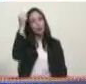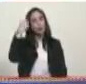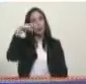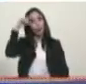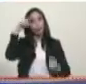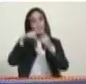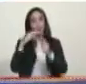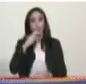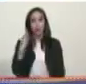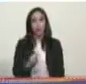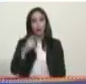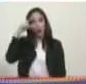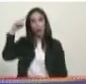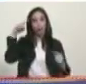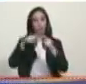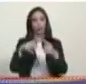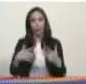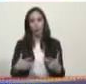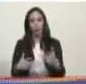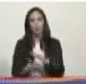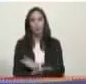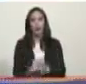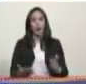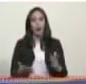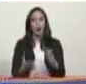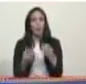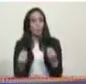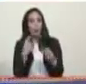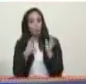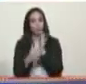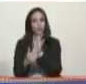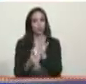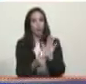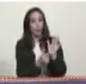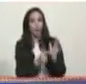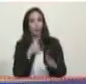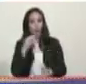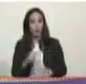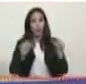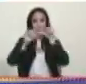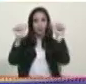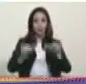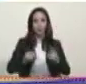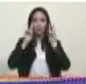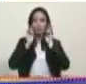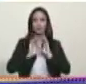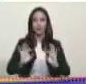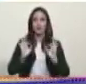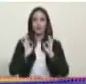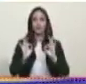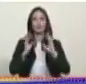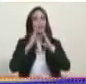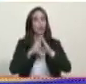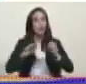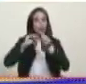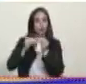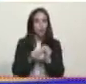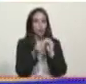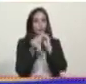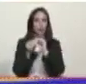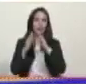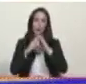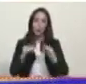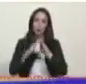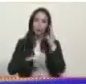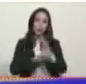ver hecho realidad un sueño de un gigantesco y poderoso sistema de mantenimiento con repuestos incluidos de